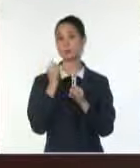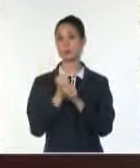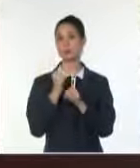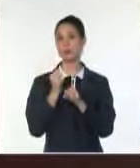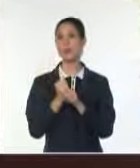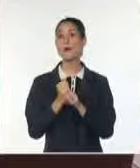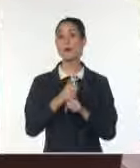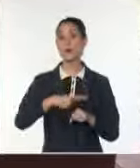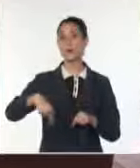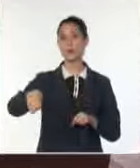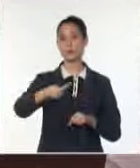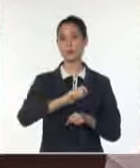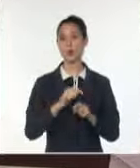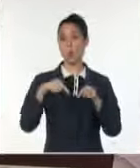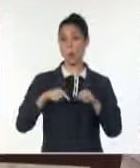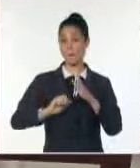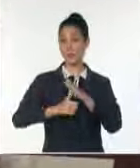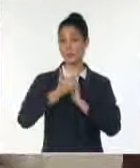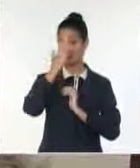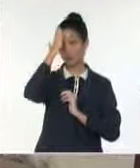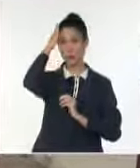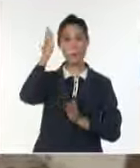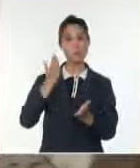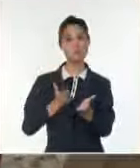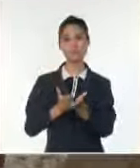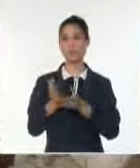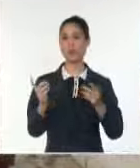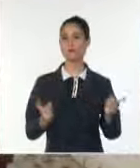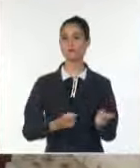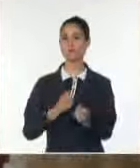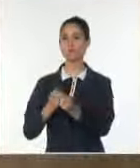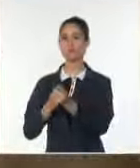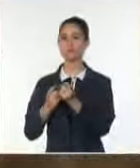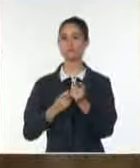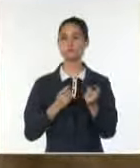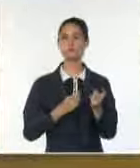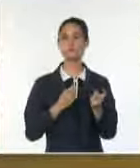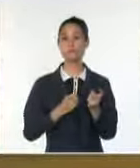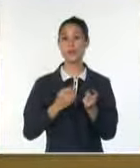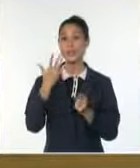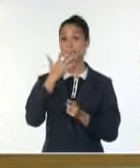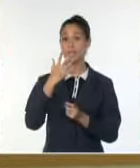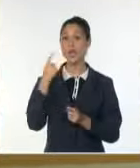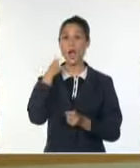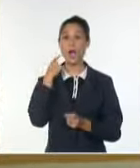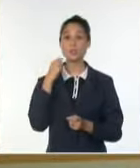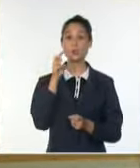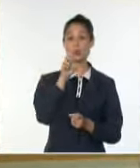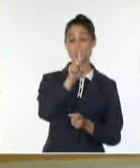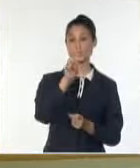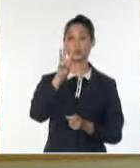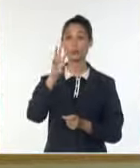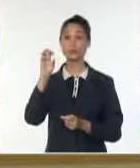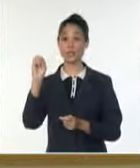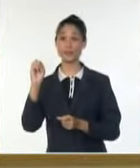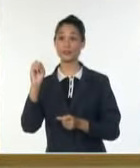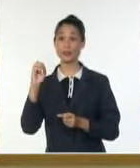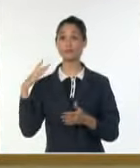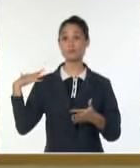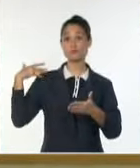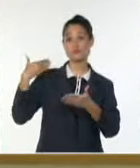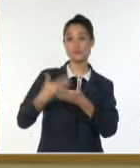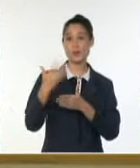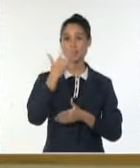hoy el presidente cubano sigue la marcha la misma la que los llamó hace casi 130 años el general mí Serafín